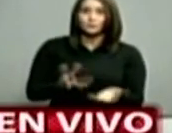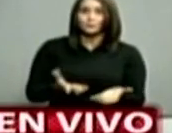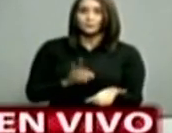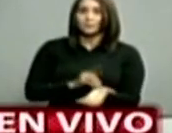cdn